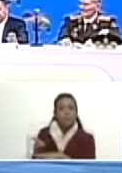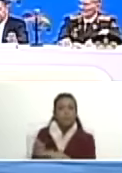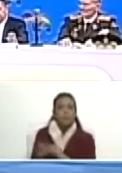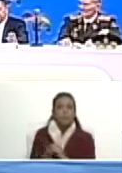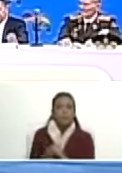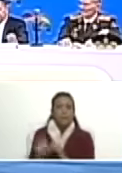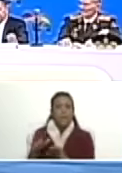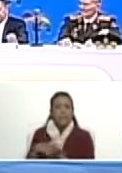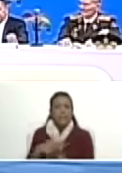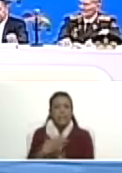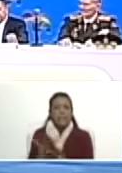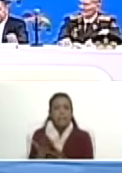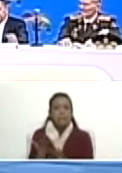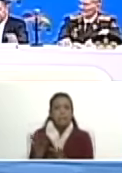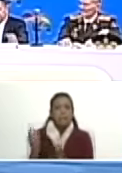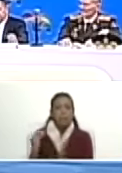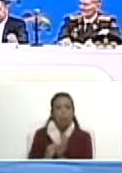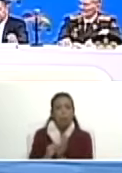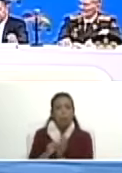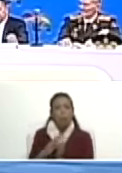que pretenden